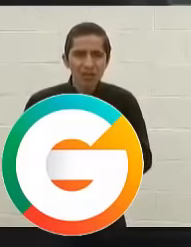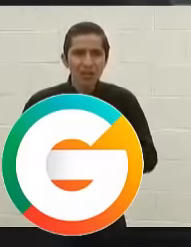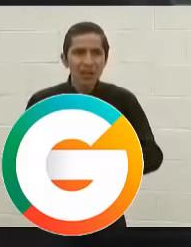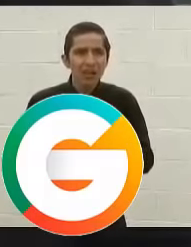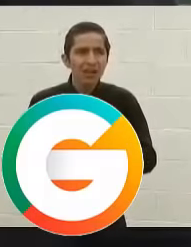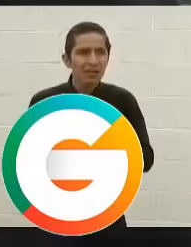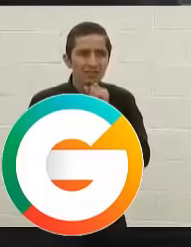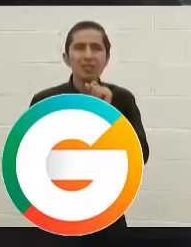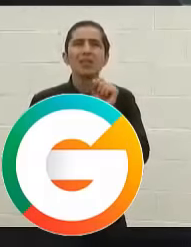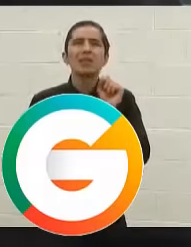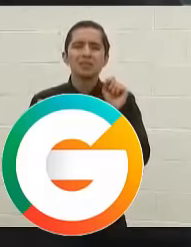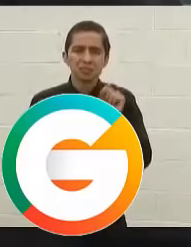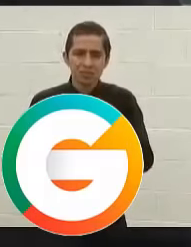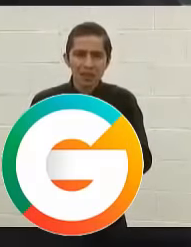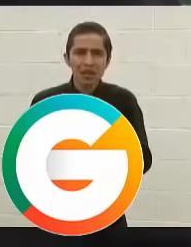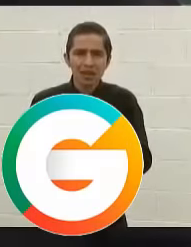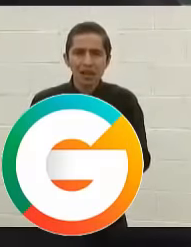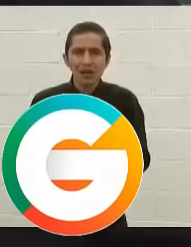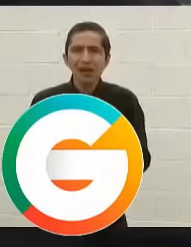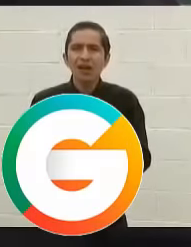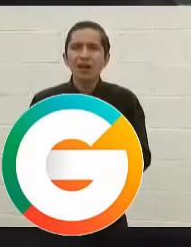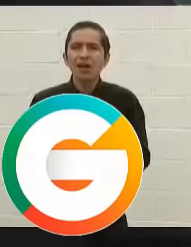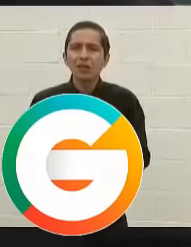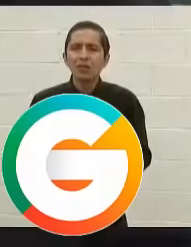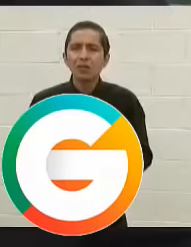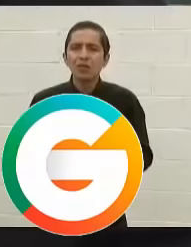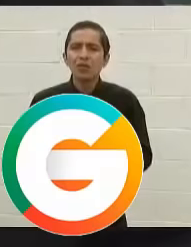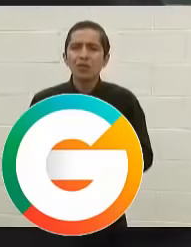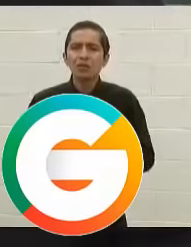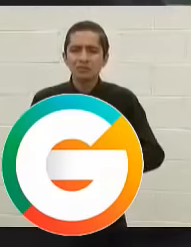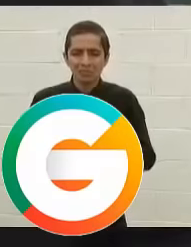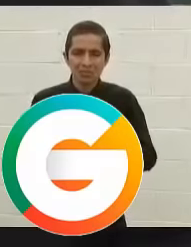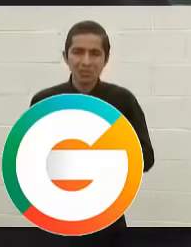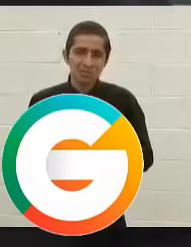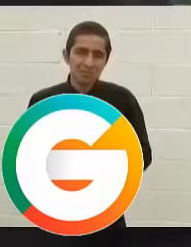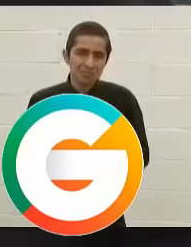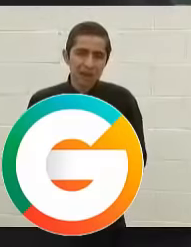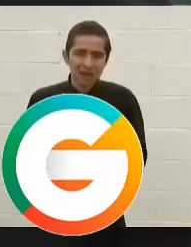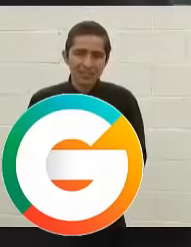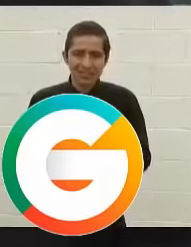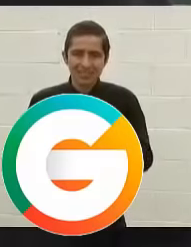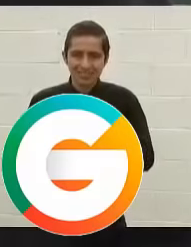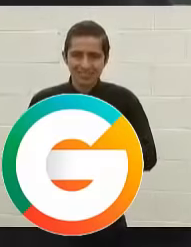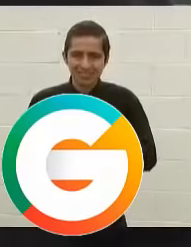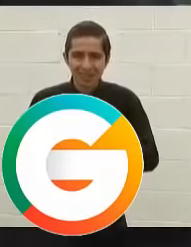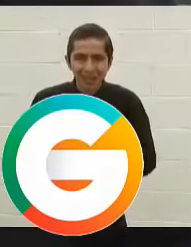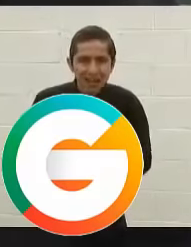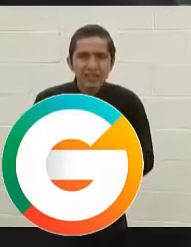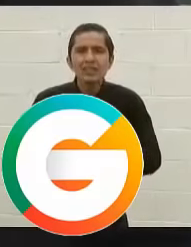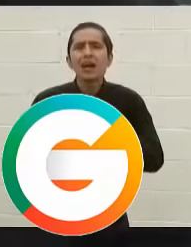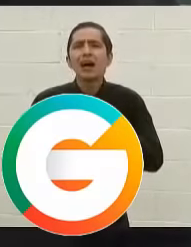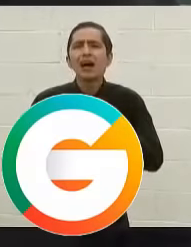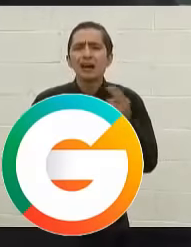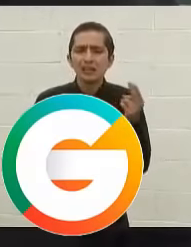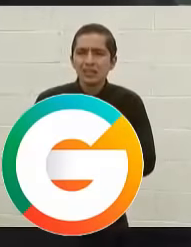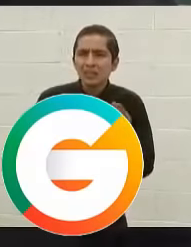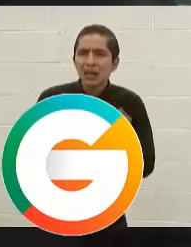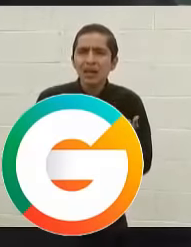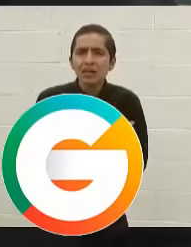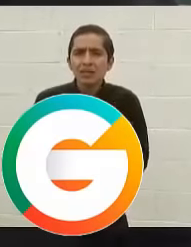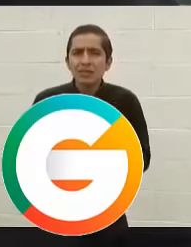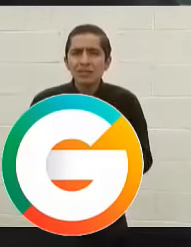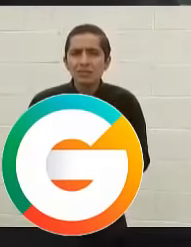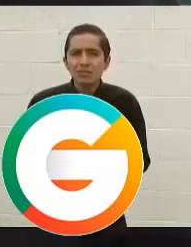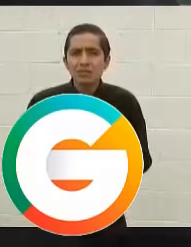también desde el ámbito de nuestra competencia estamos tratando de